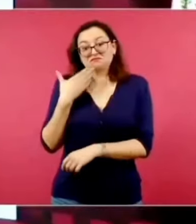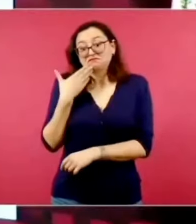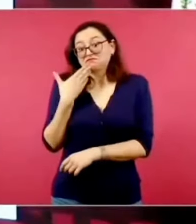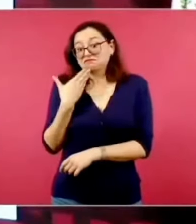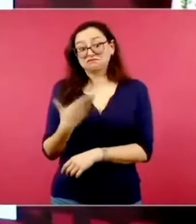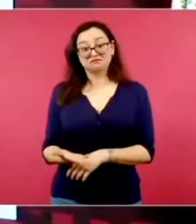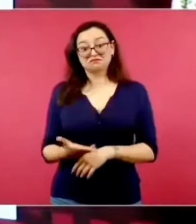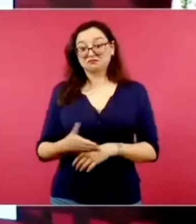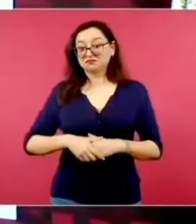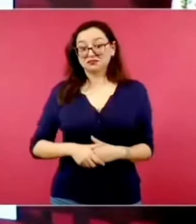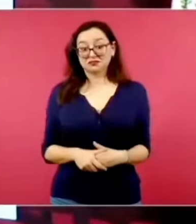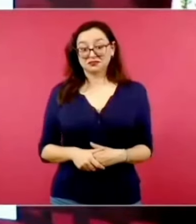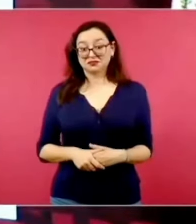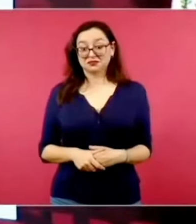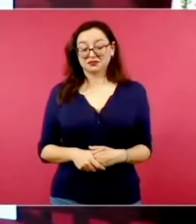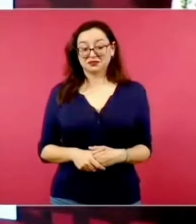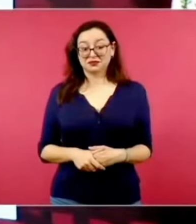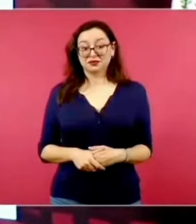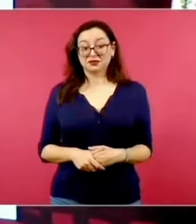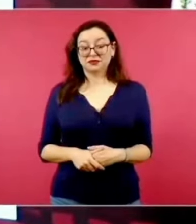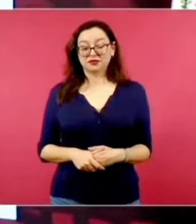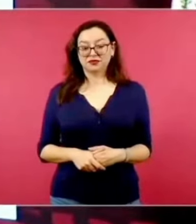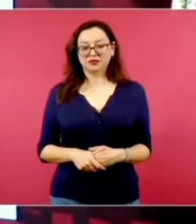pero no solo es